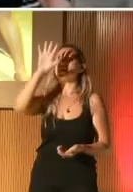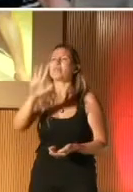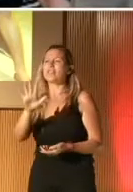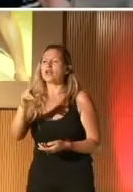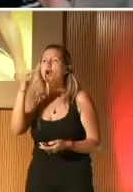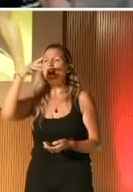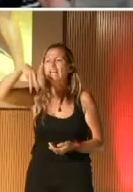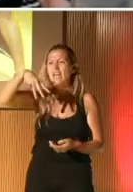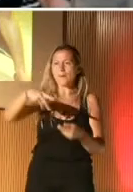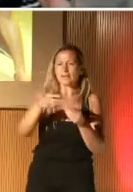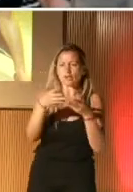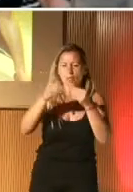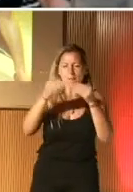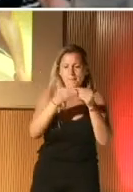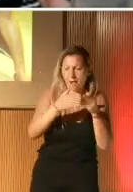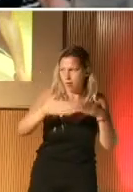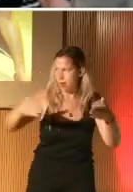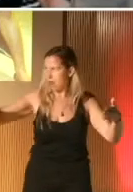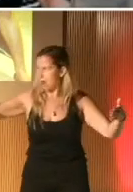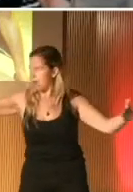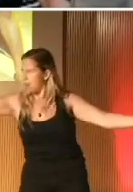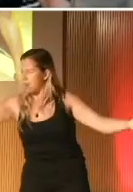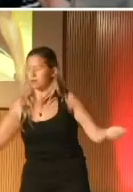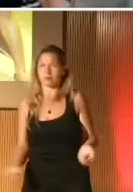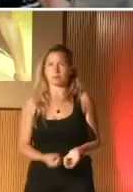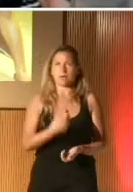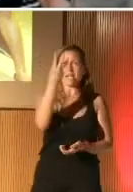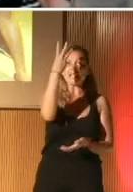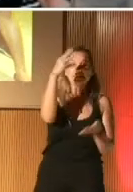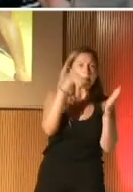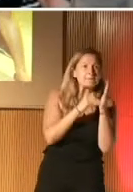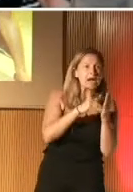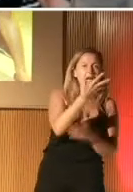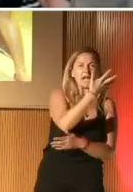papel. 3.500 metros uno detrás de otro.